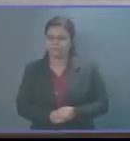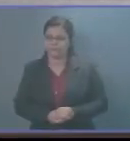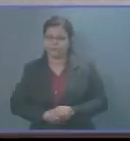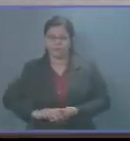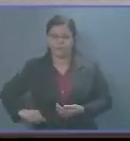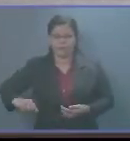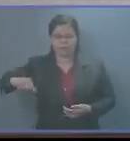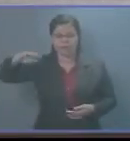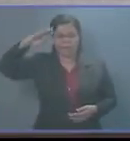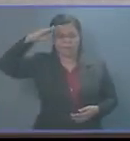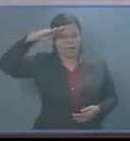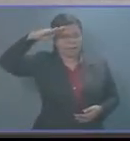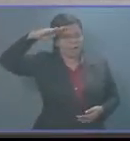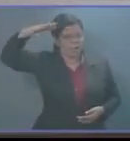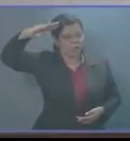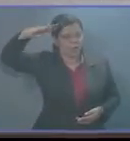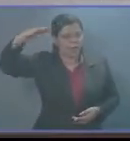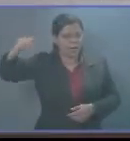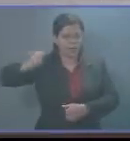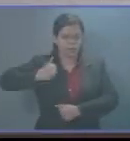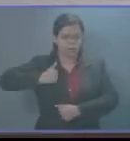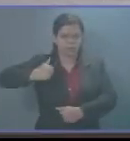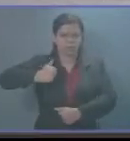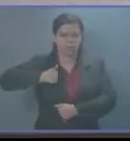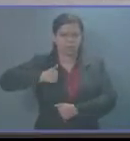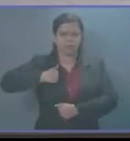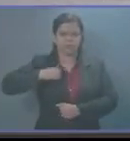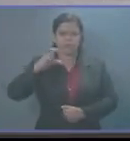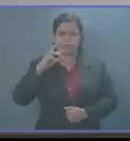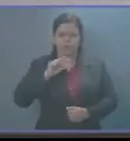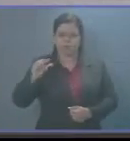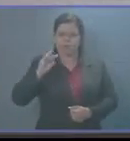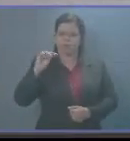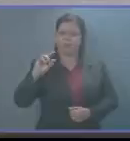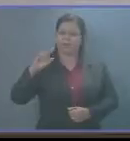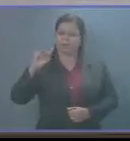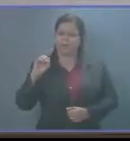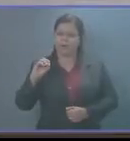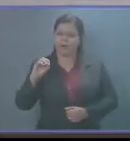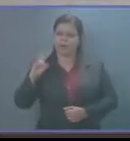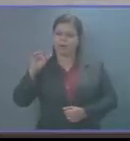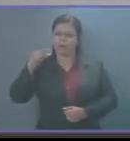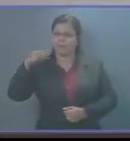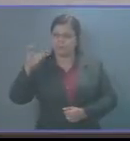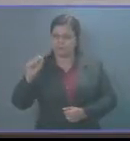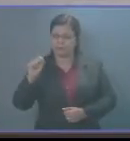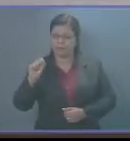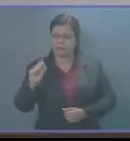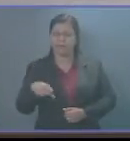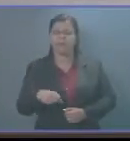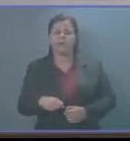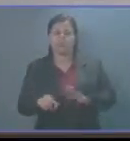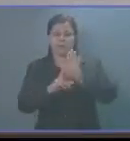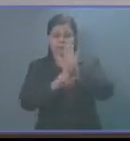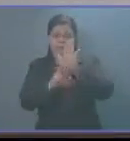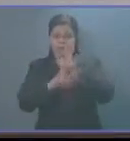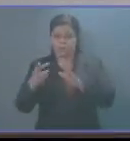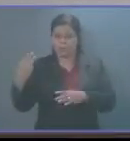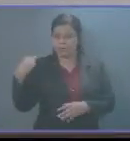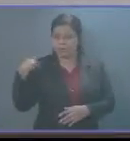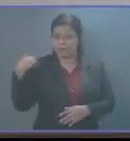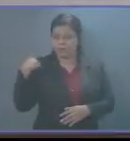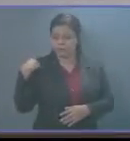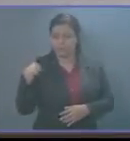Coronel de Artillería del Estado Mayor, Mario Ernesto Argueta Vázquez, de la Segunda Zona Militar.